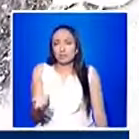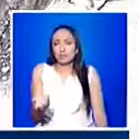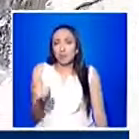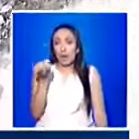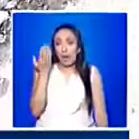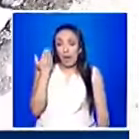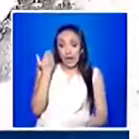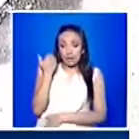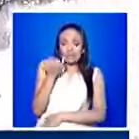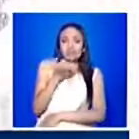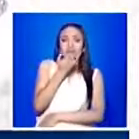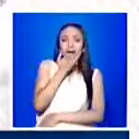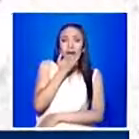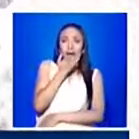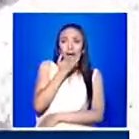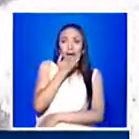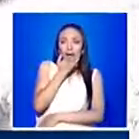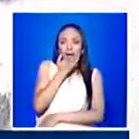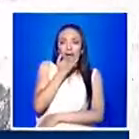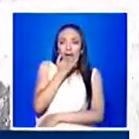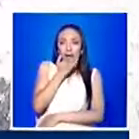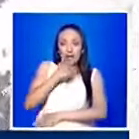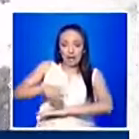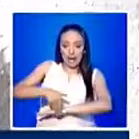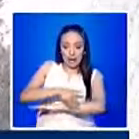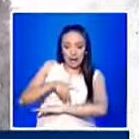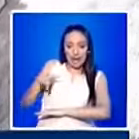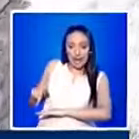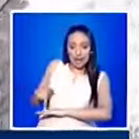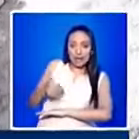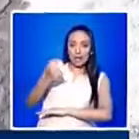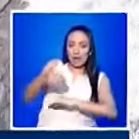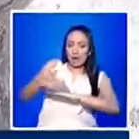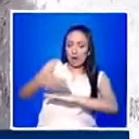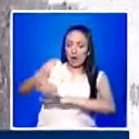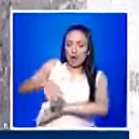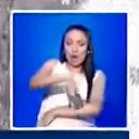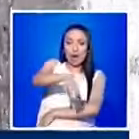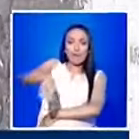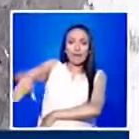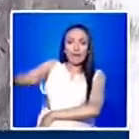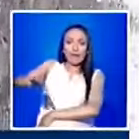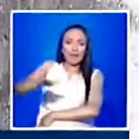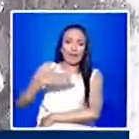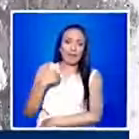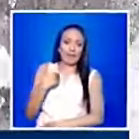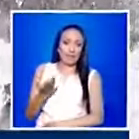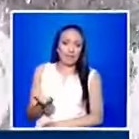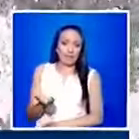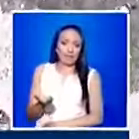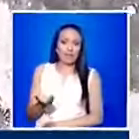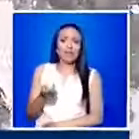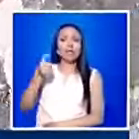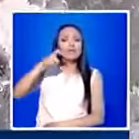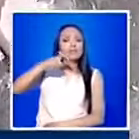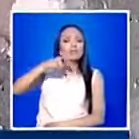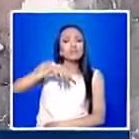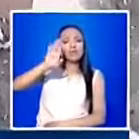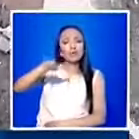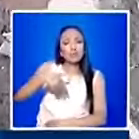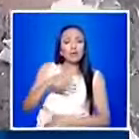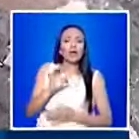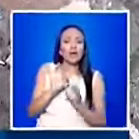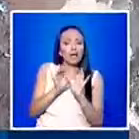estaba malo el de la calle, ahorita a mi vereda lo que han perjudicado, y eso quisiera que me vengan a darme